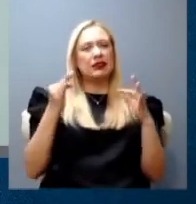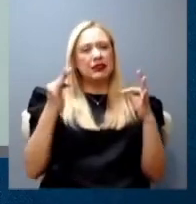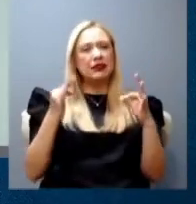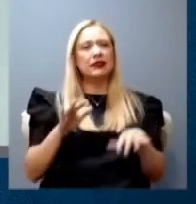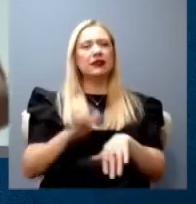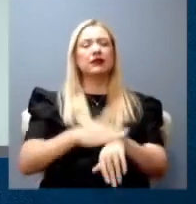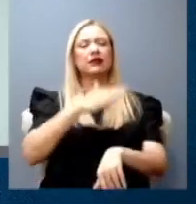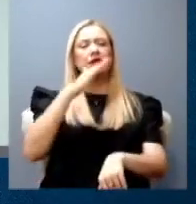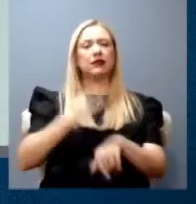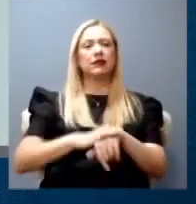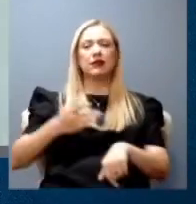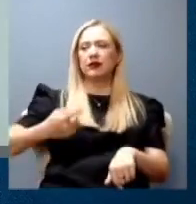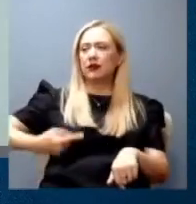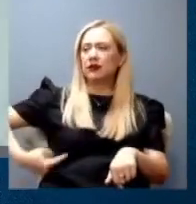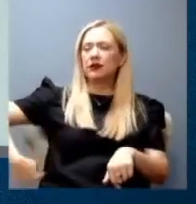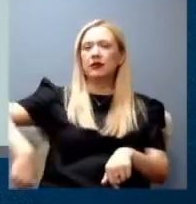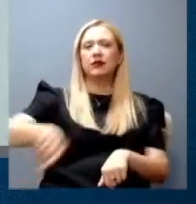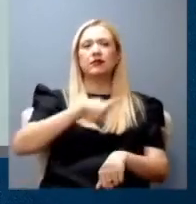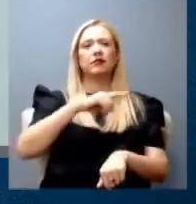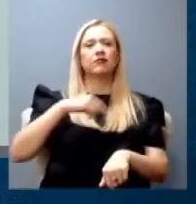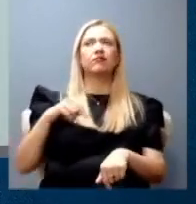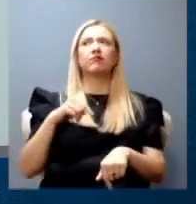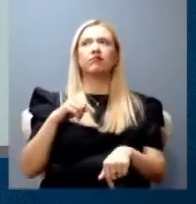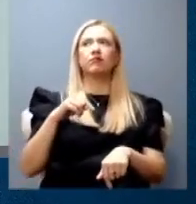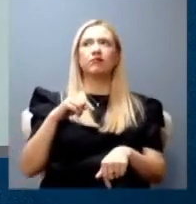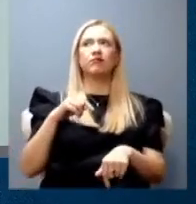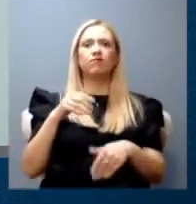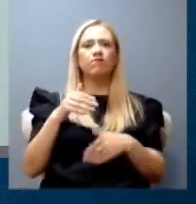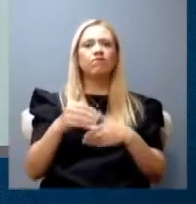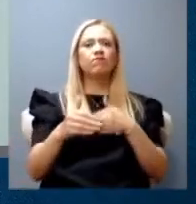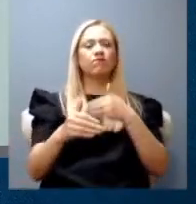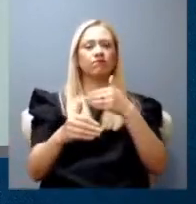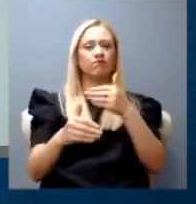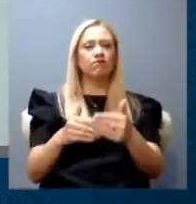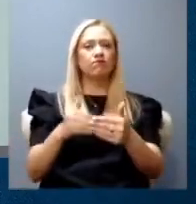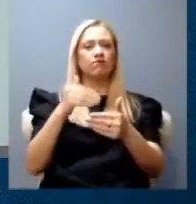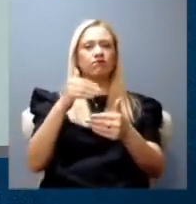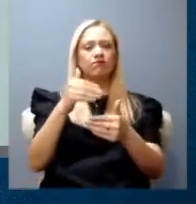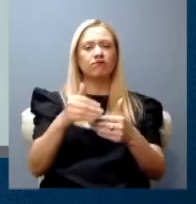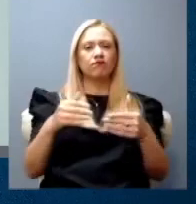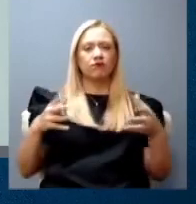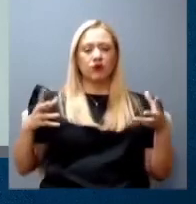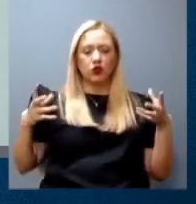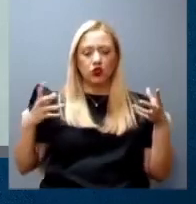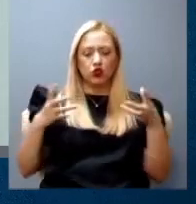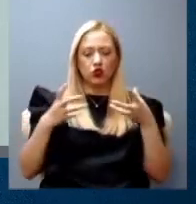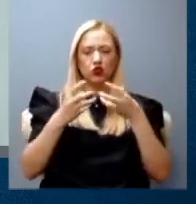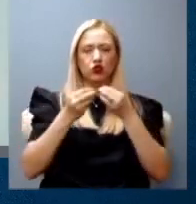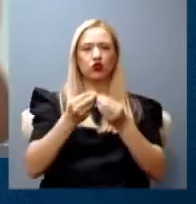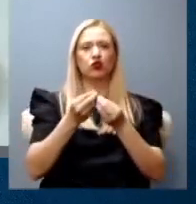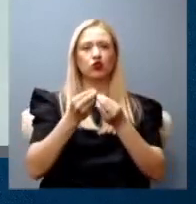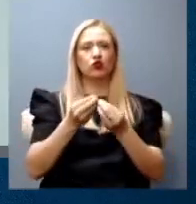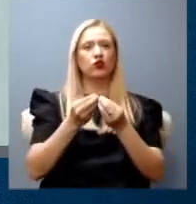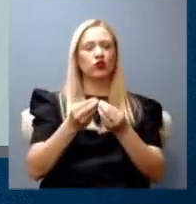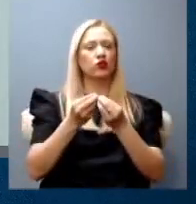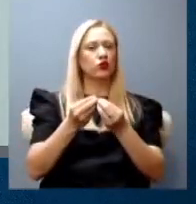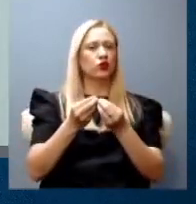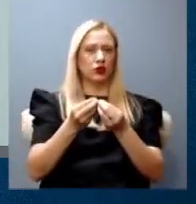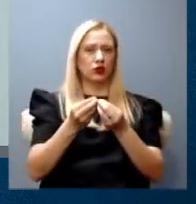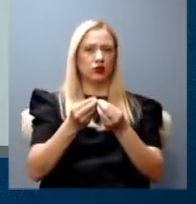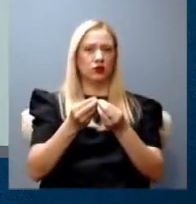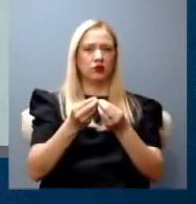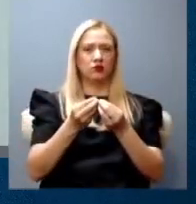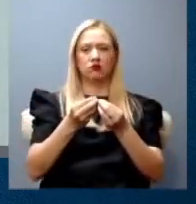estemos transitando, y me gustaría ponerlo así, que sea un verbo en gerundio, que estemos transitando, que realmente esté